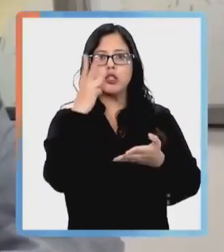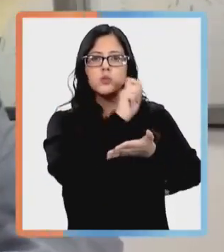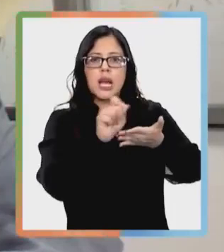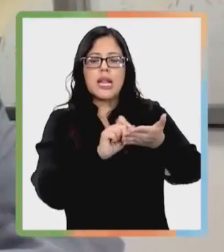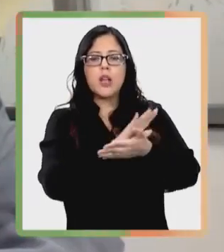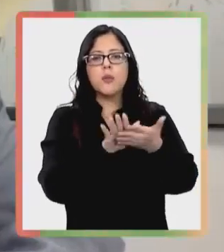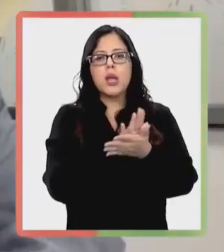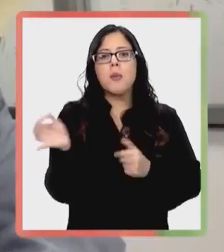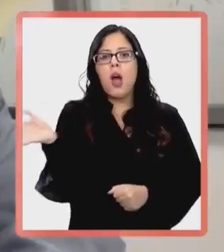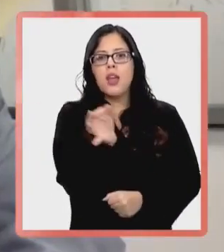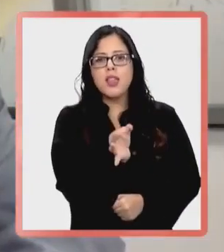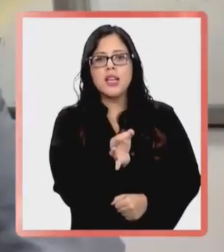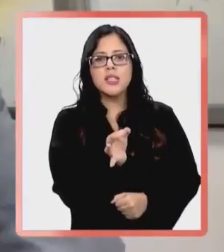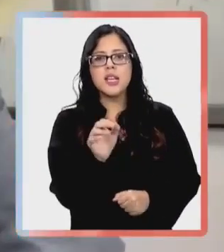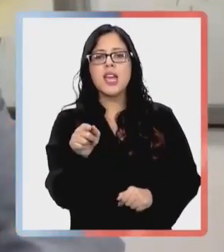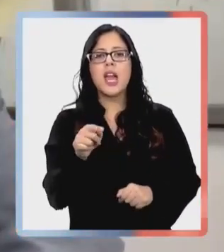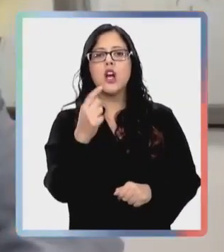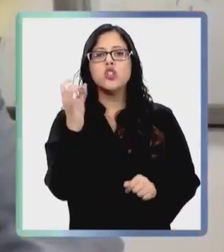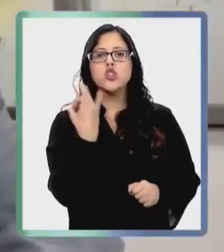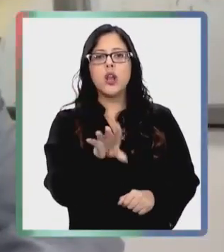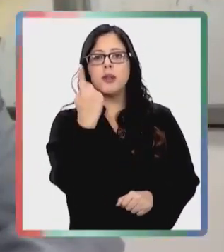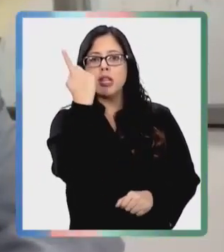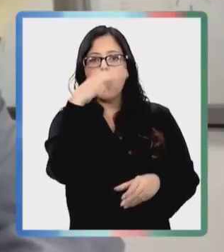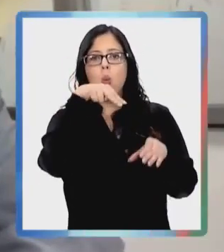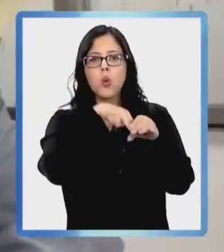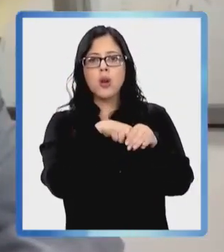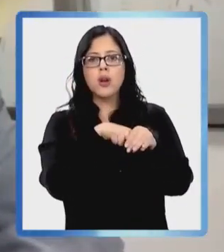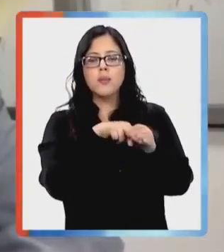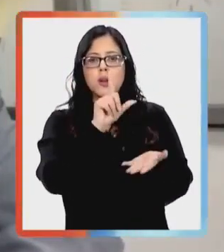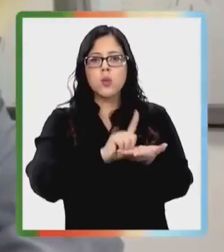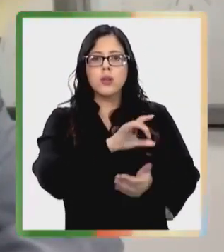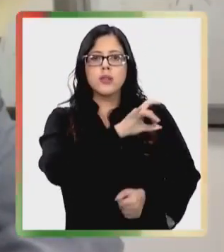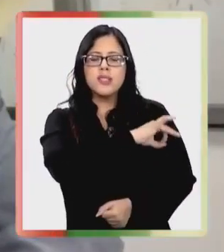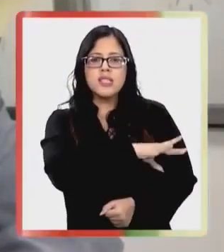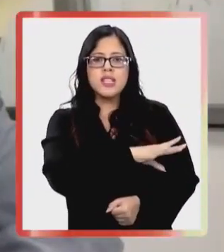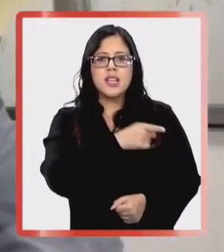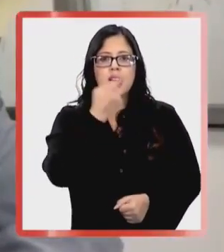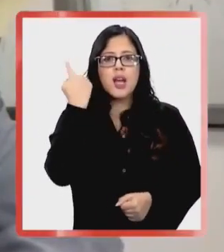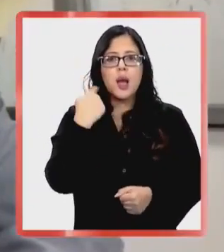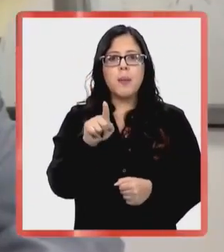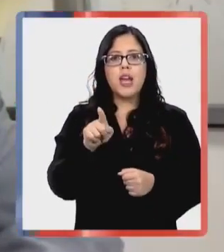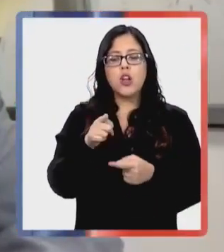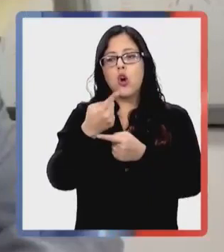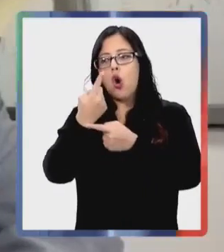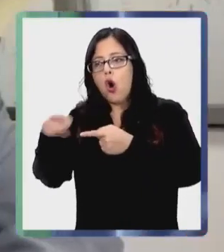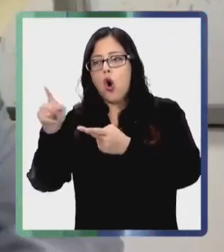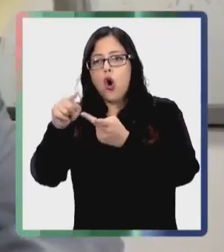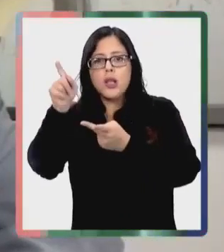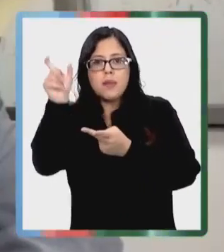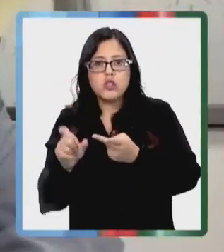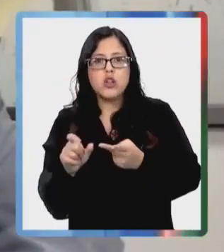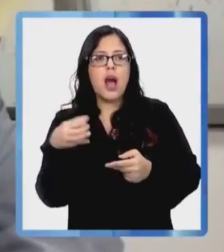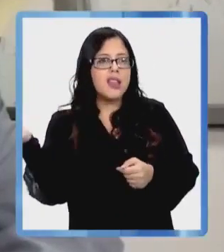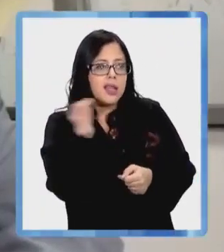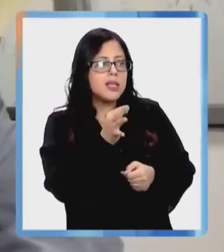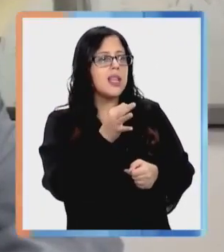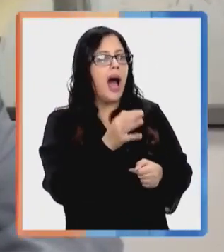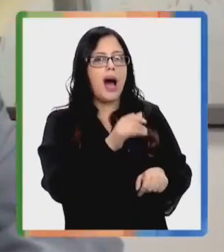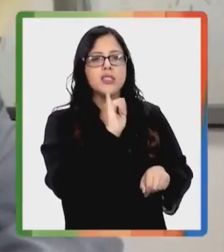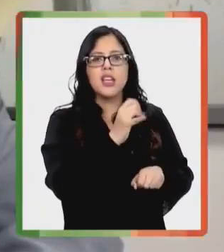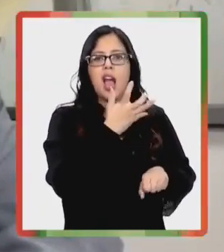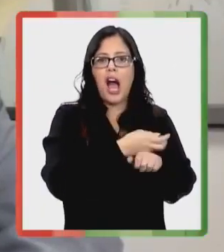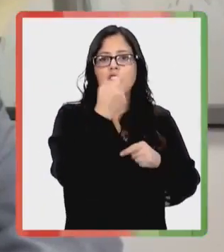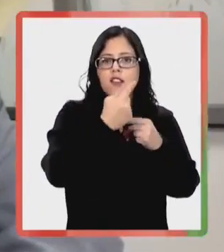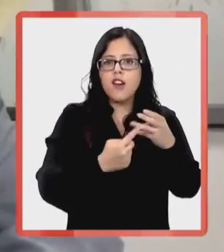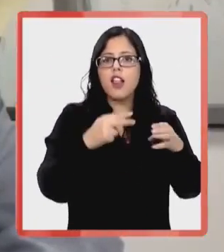cuando el subsecretario dice que había una cama solamente en un lugar de Chile y después la subsecretaria dice que no, que habían camas en varias